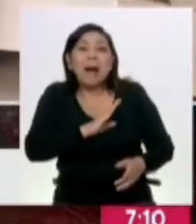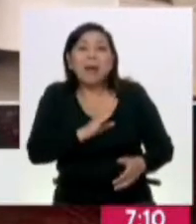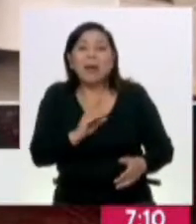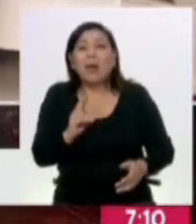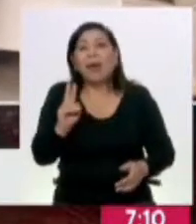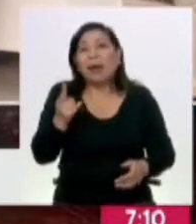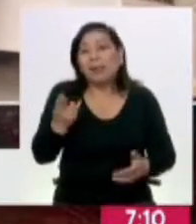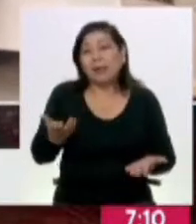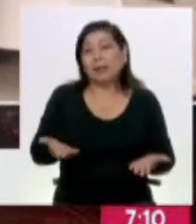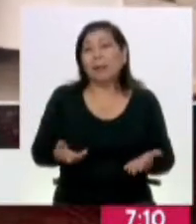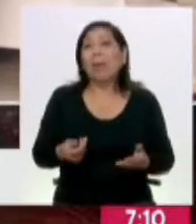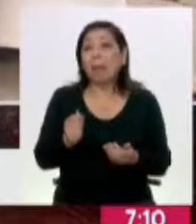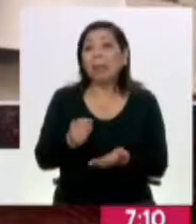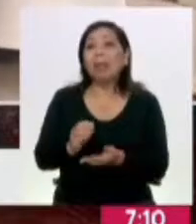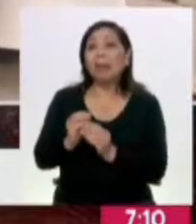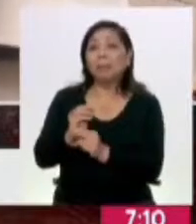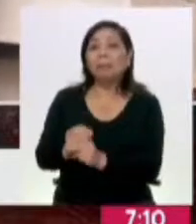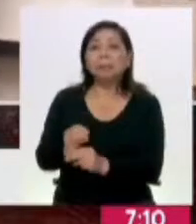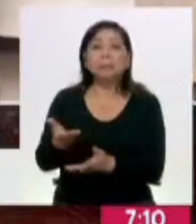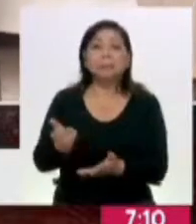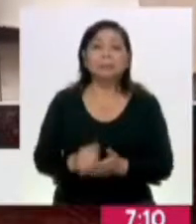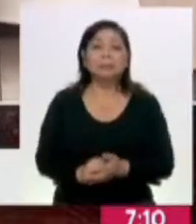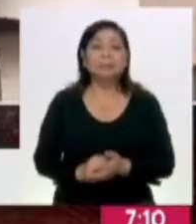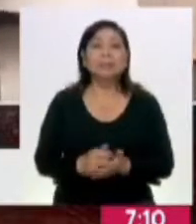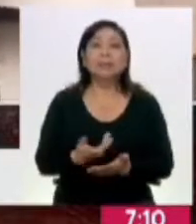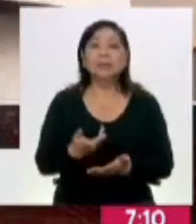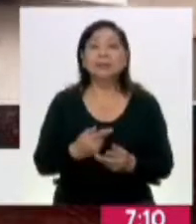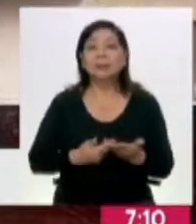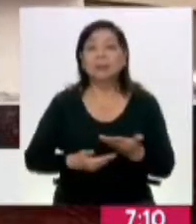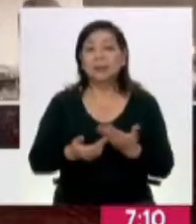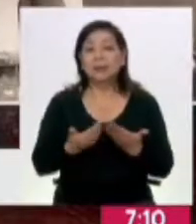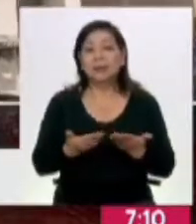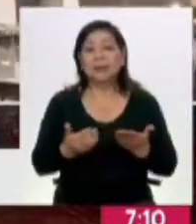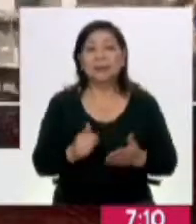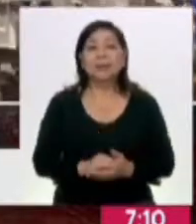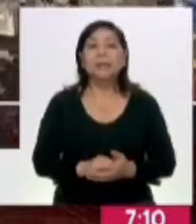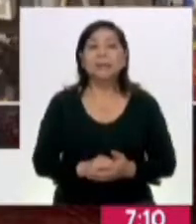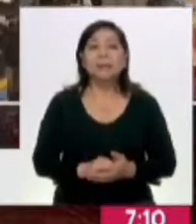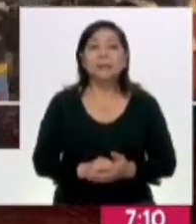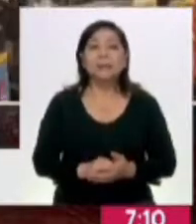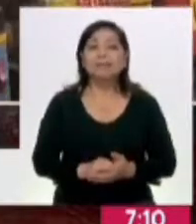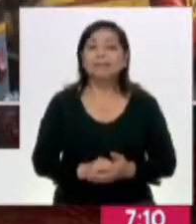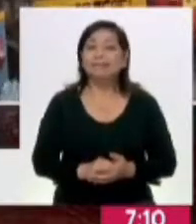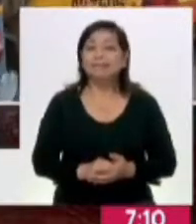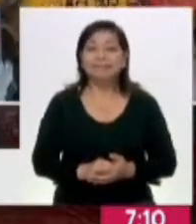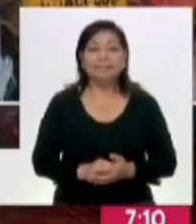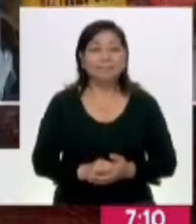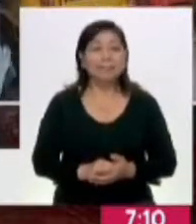hay garantía más que tú mismo, ¿no? Y por eso se recurre a estos actos intimidatorios. Gracias a Carlos.